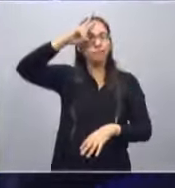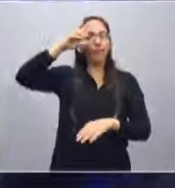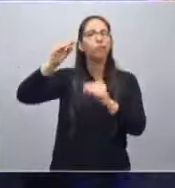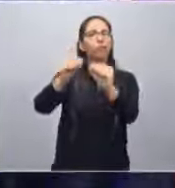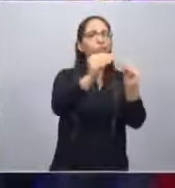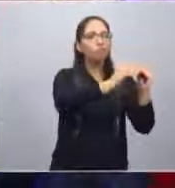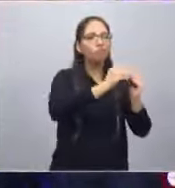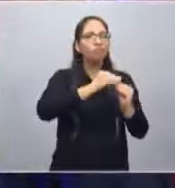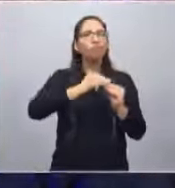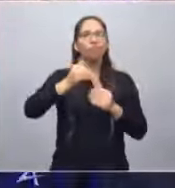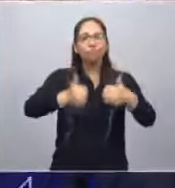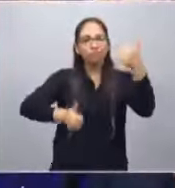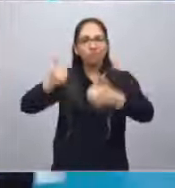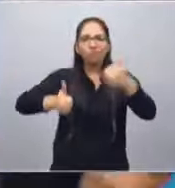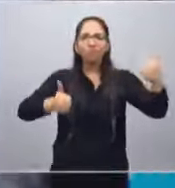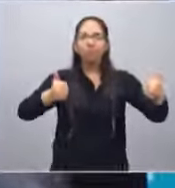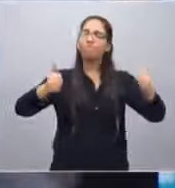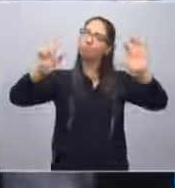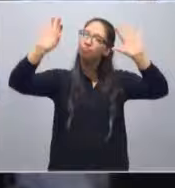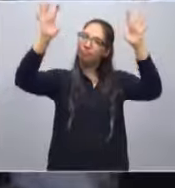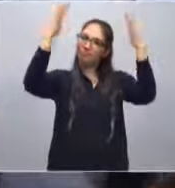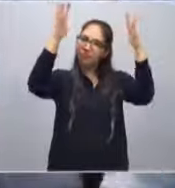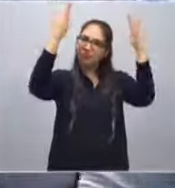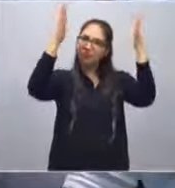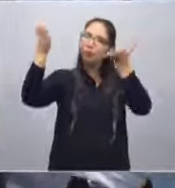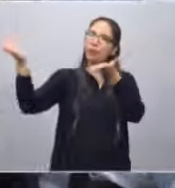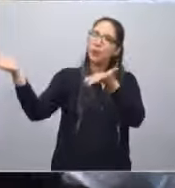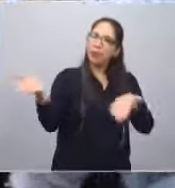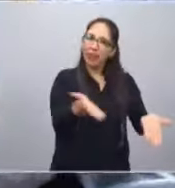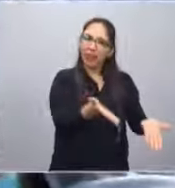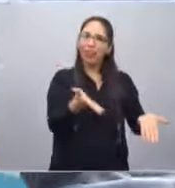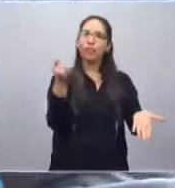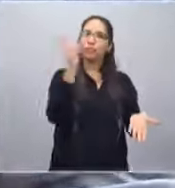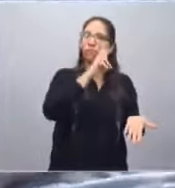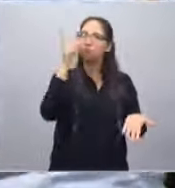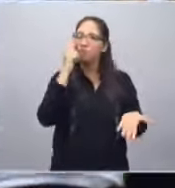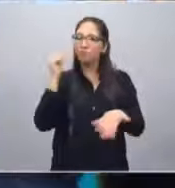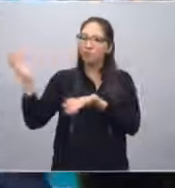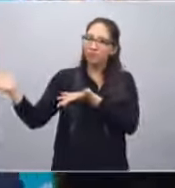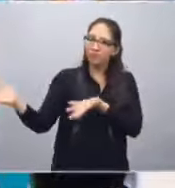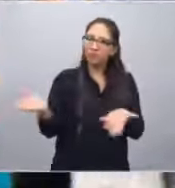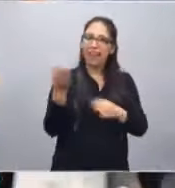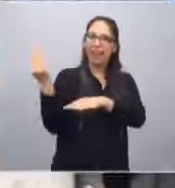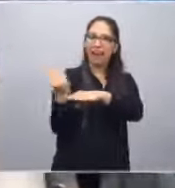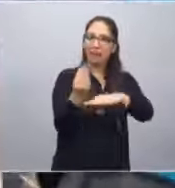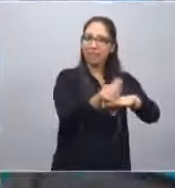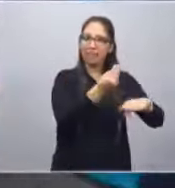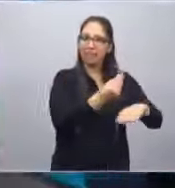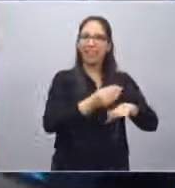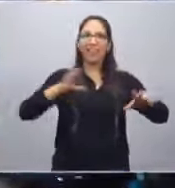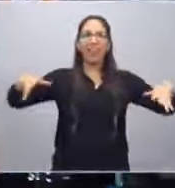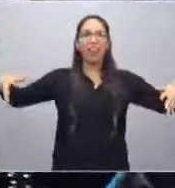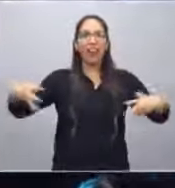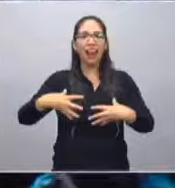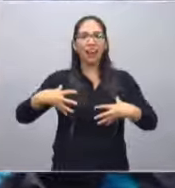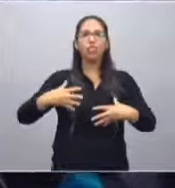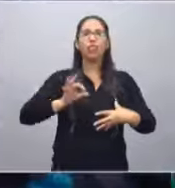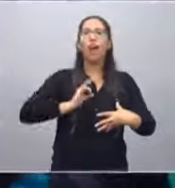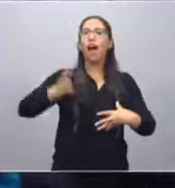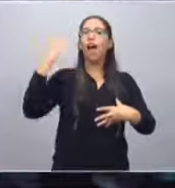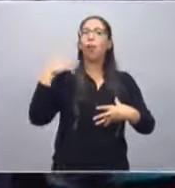participantes un fuerte aplauso bienvenidas Bienvenidos a las y los representantes de la delegación